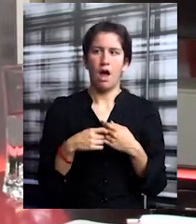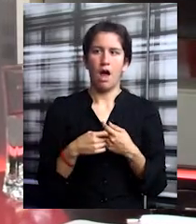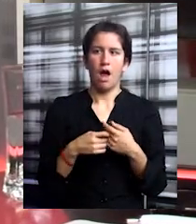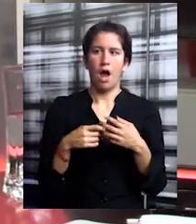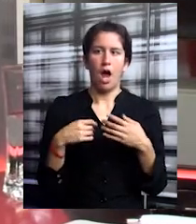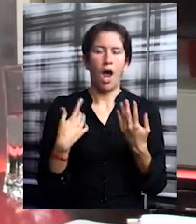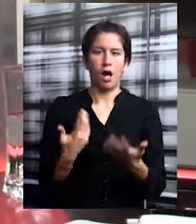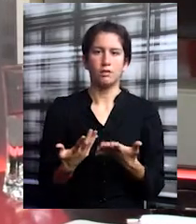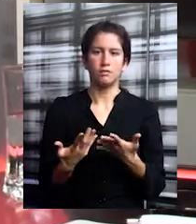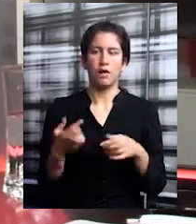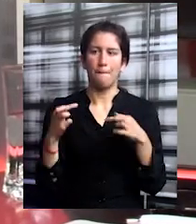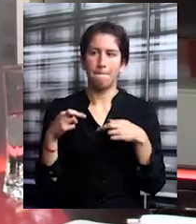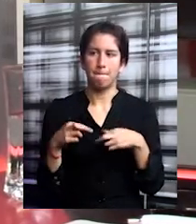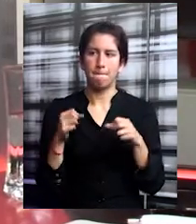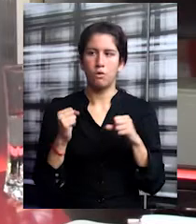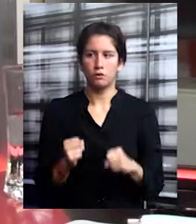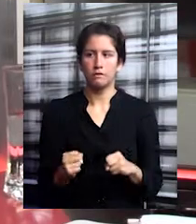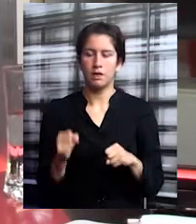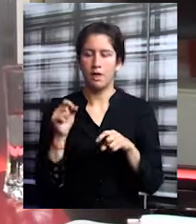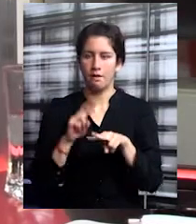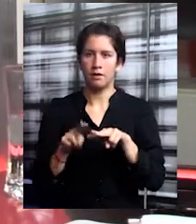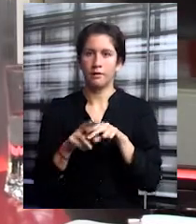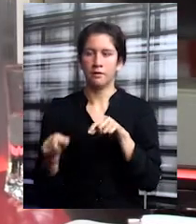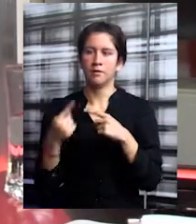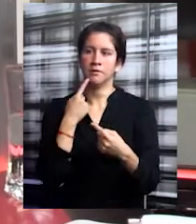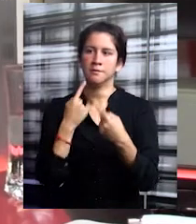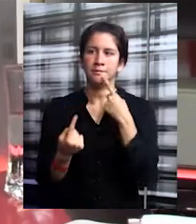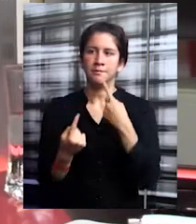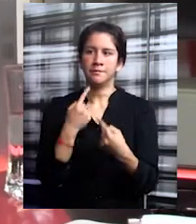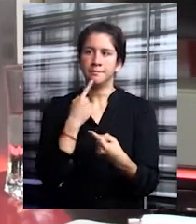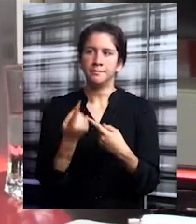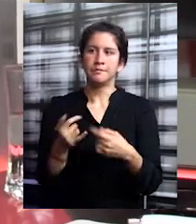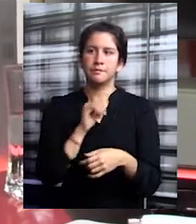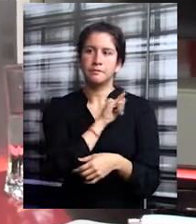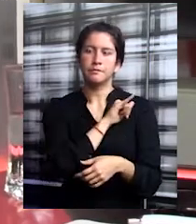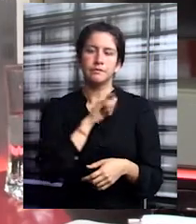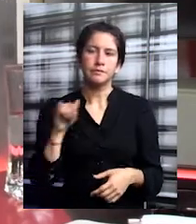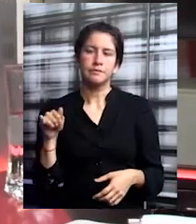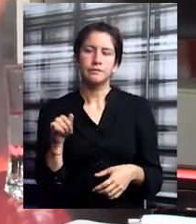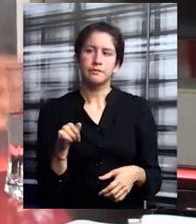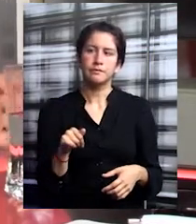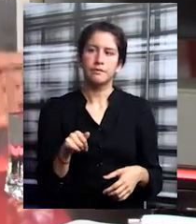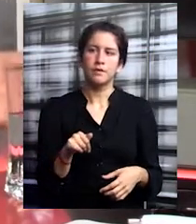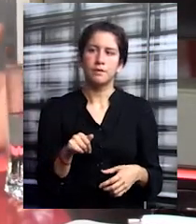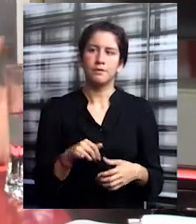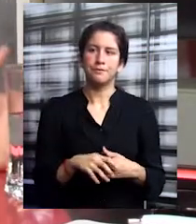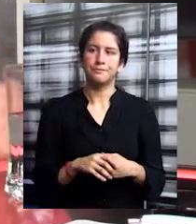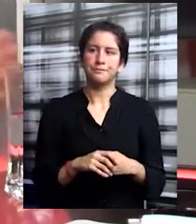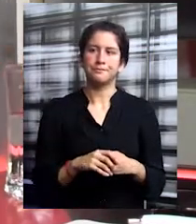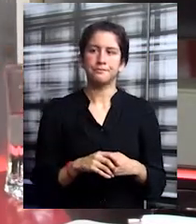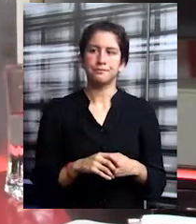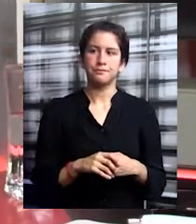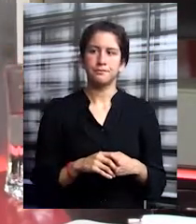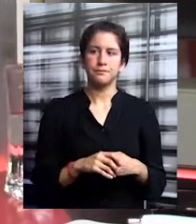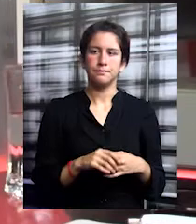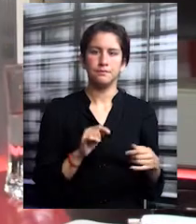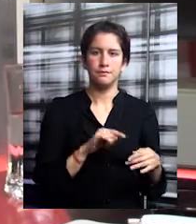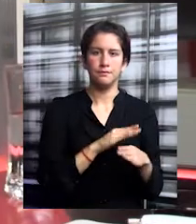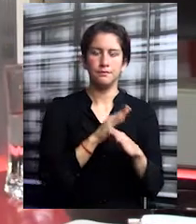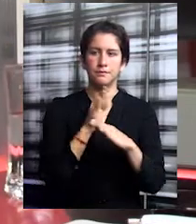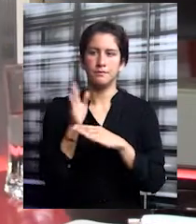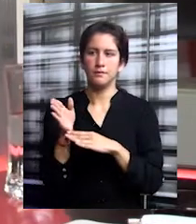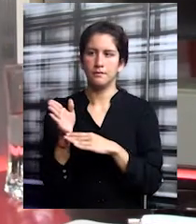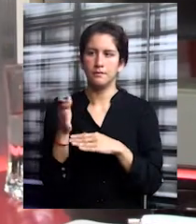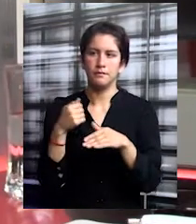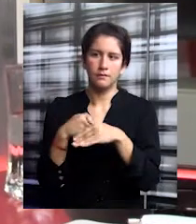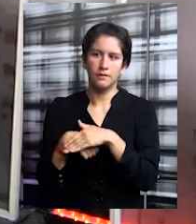hacer esta consulta. Después vino la clase política que está más arriba y y generó esto otro que por supuesto vamos a